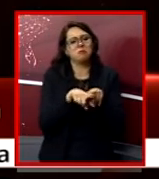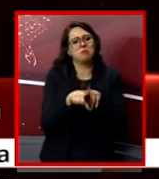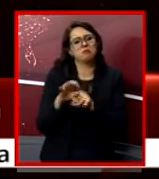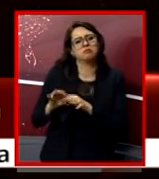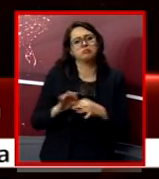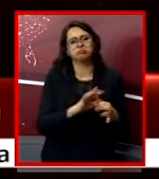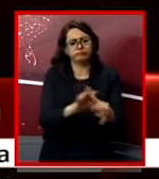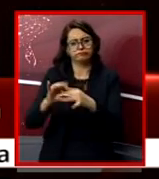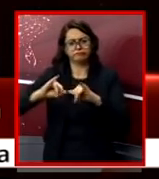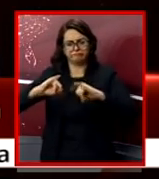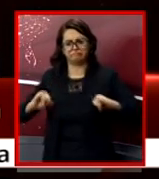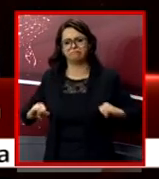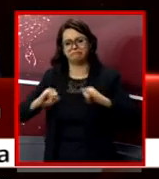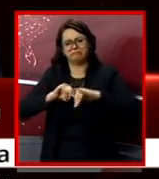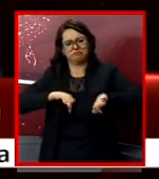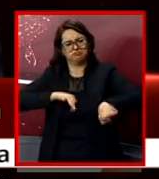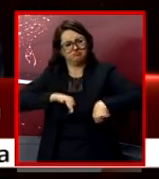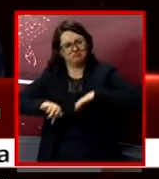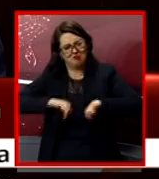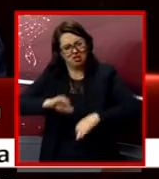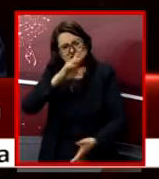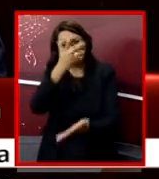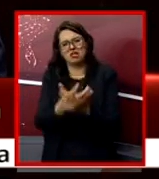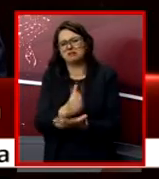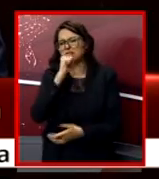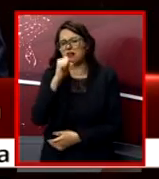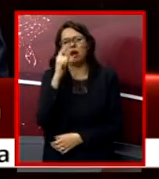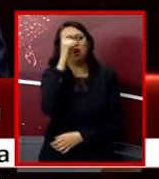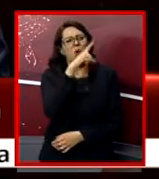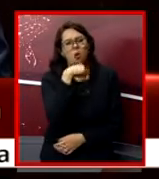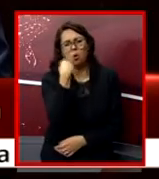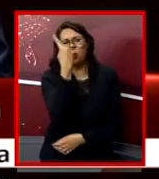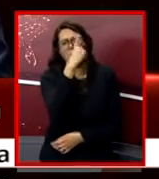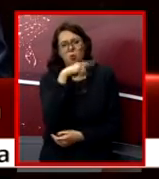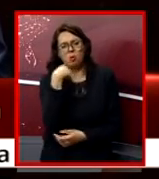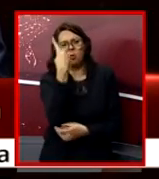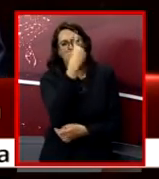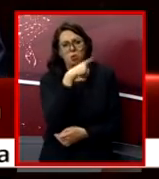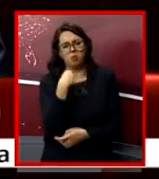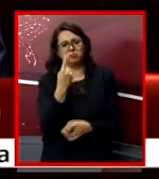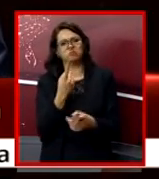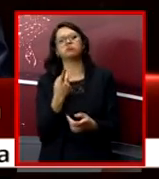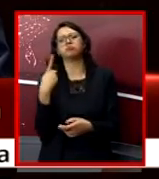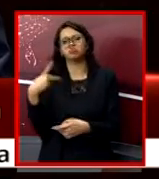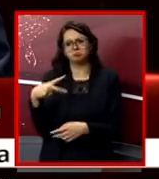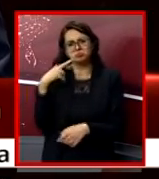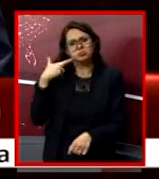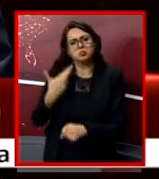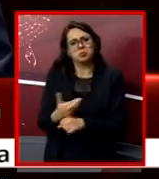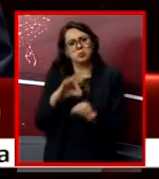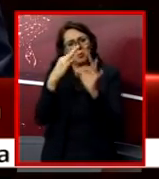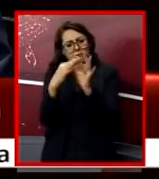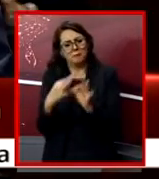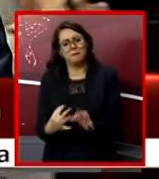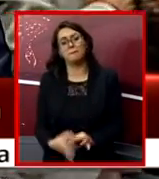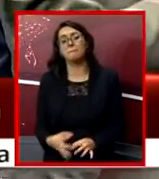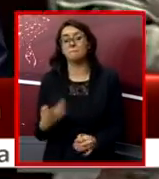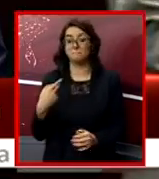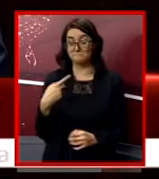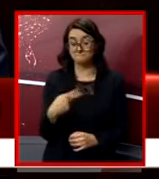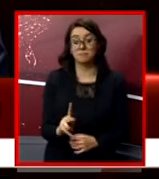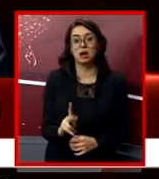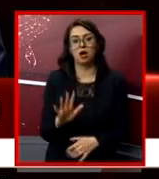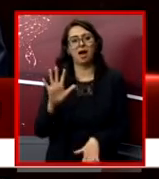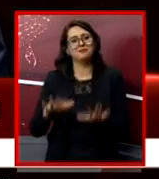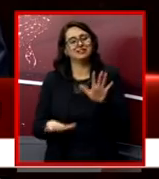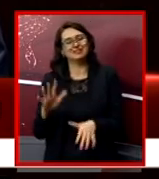instituciones trabajando sin descanso, horas y horas para cumplir con su deber, pero aún así quizá no entendemos